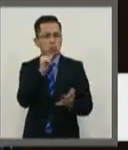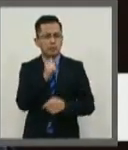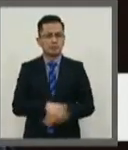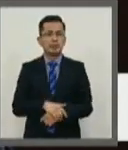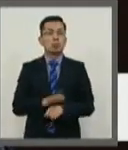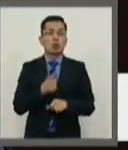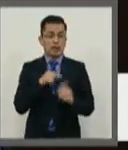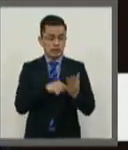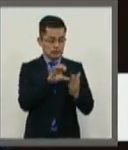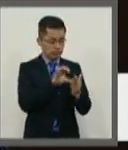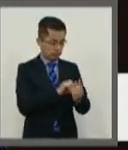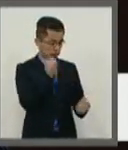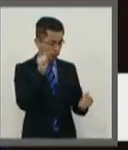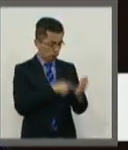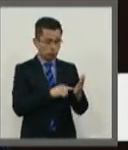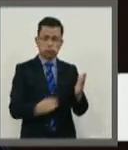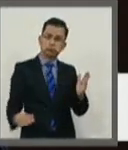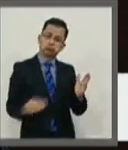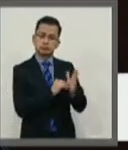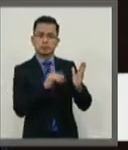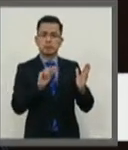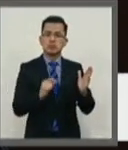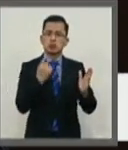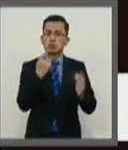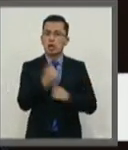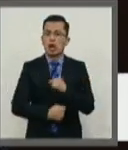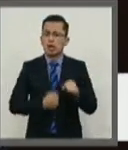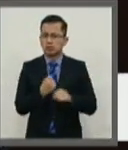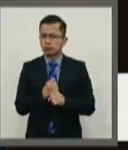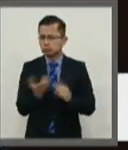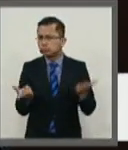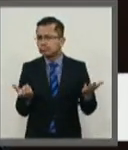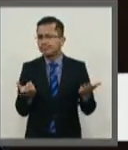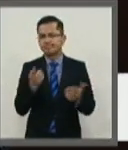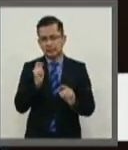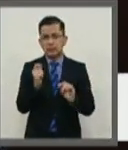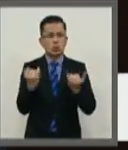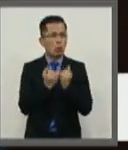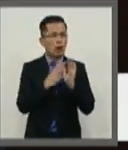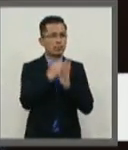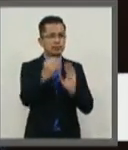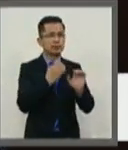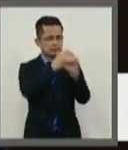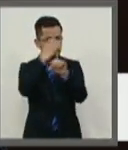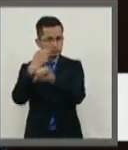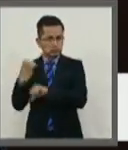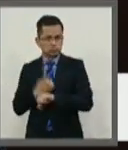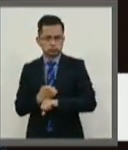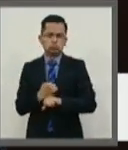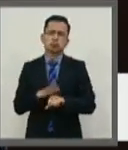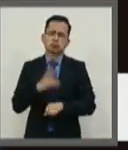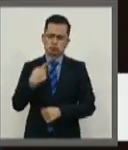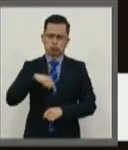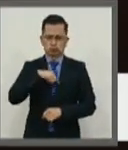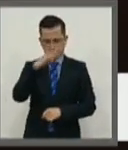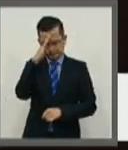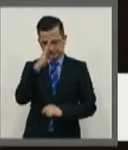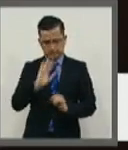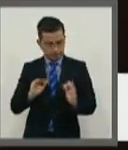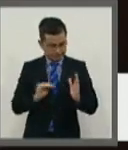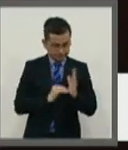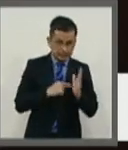de 21 años, así debe ser también en los estados, en tal virtud que si reformamos aquí, los estados también